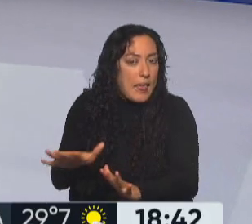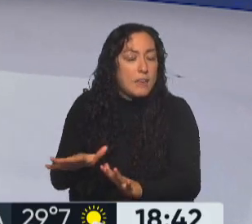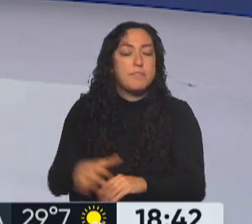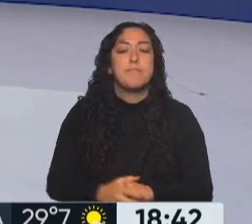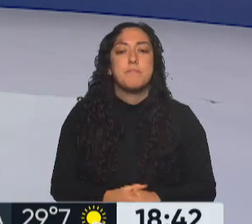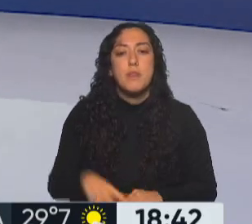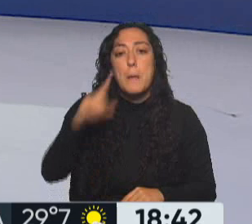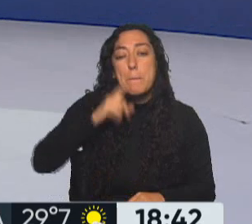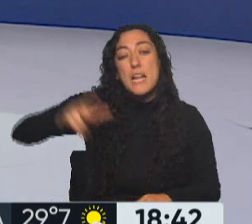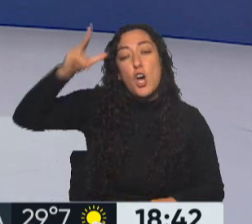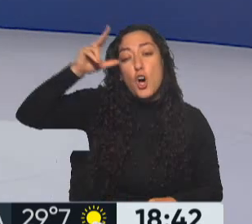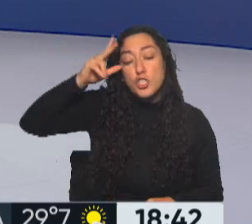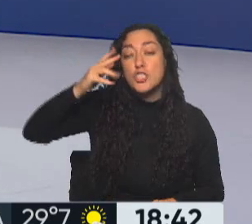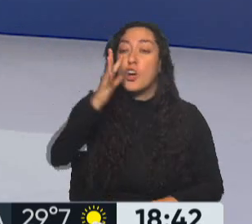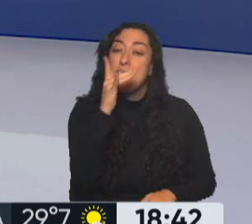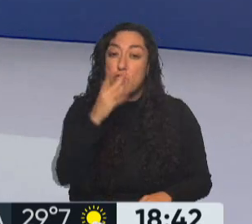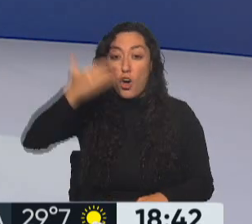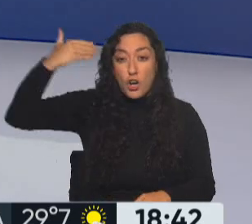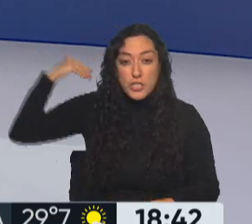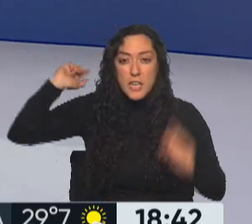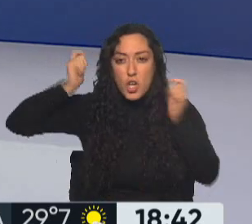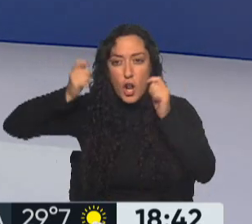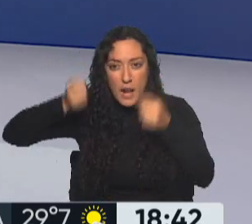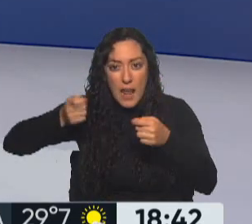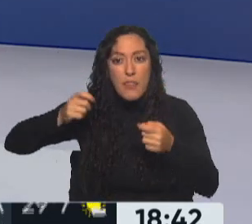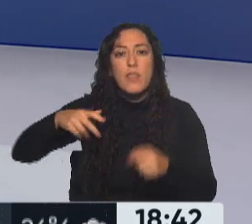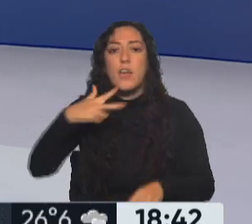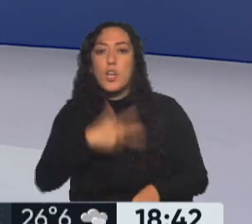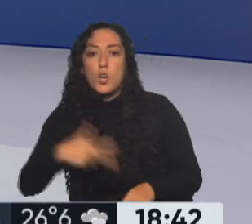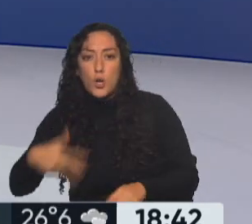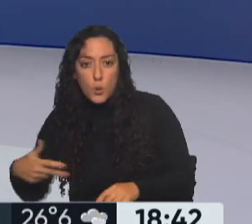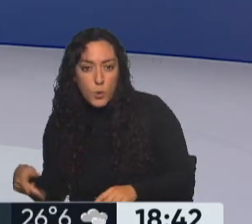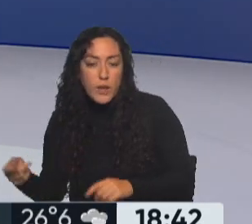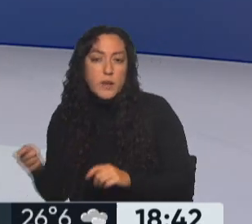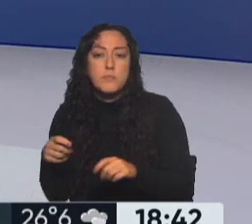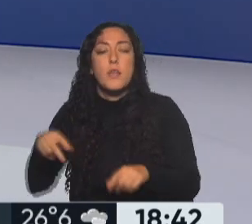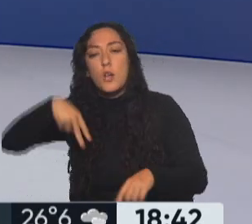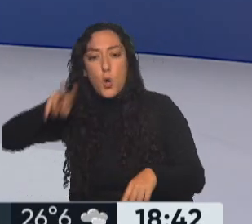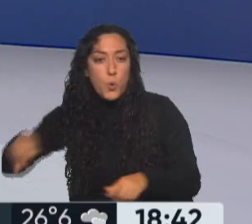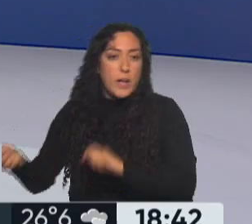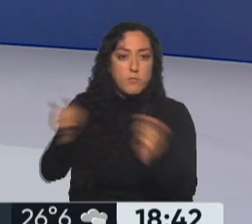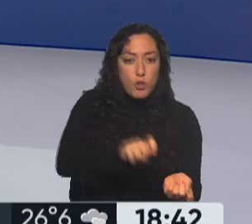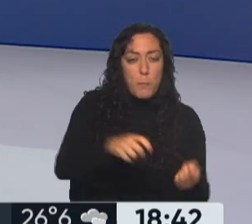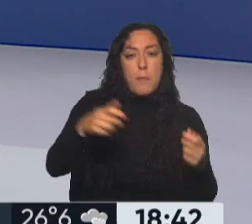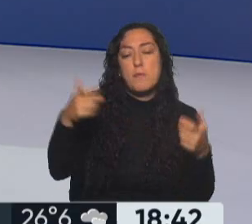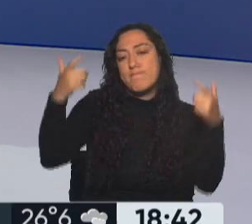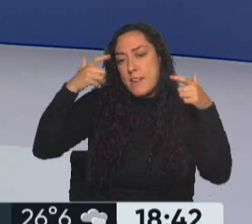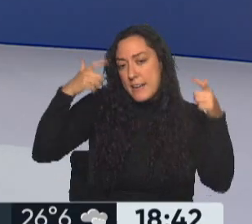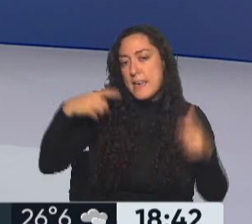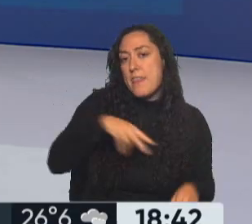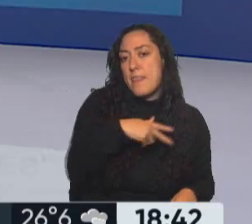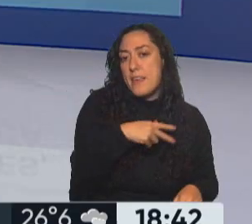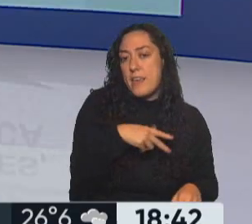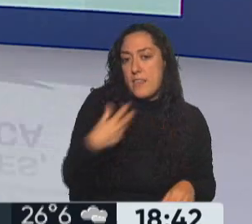a 1814. Bueno, allí Groenlandia fue transferida por Noruega a la corona danesa. Se lo explicamos también en el